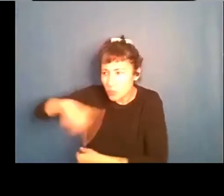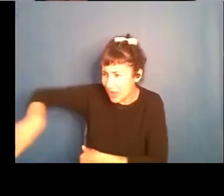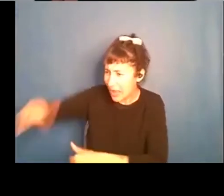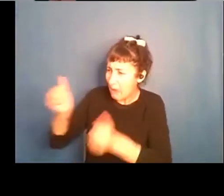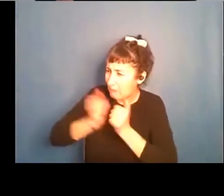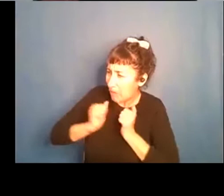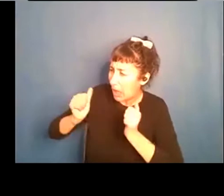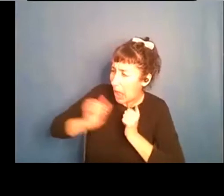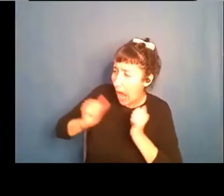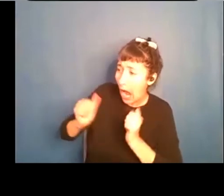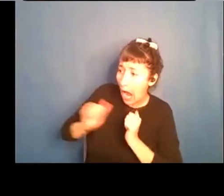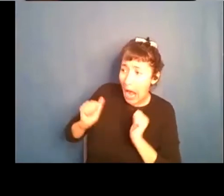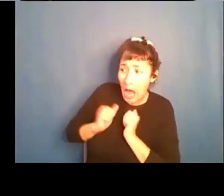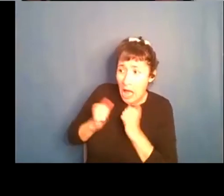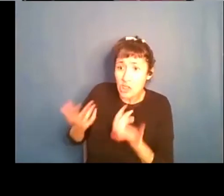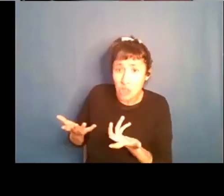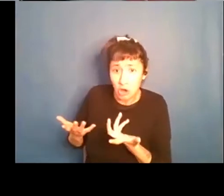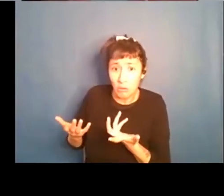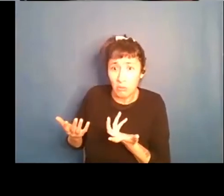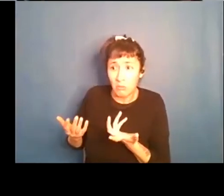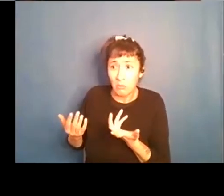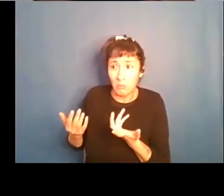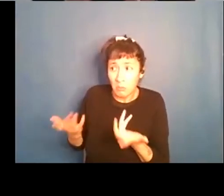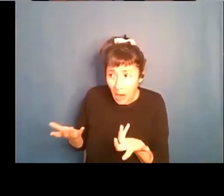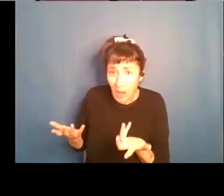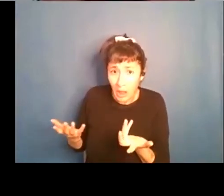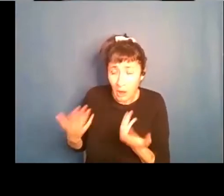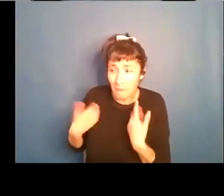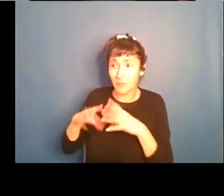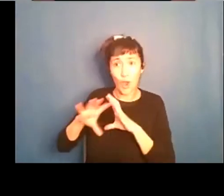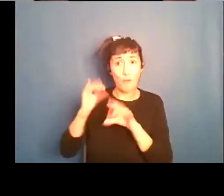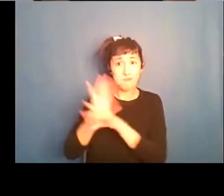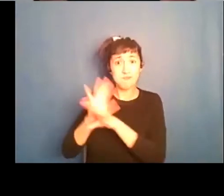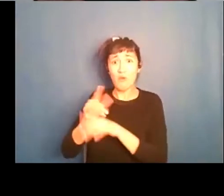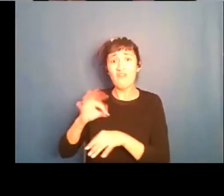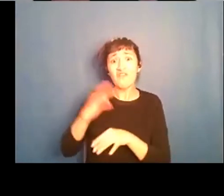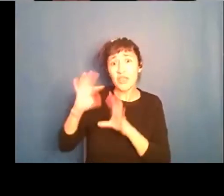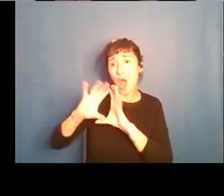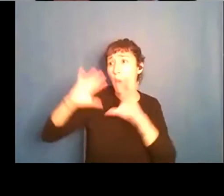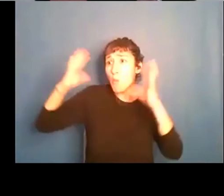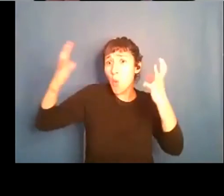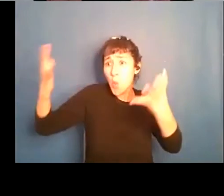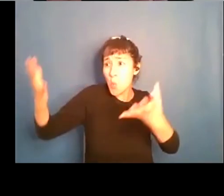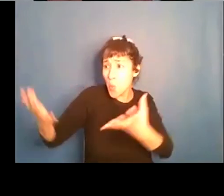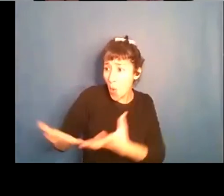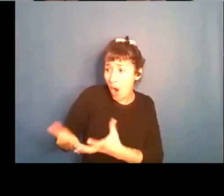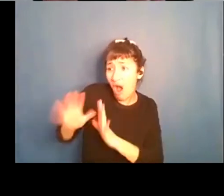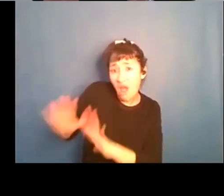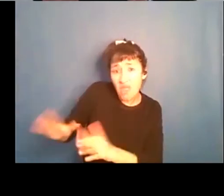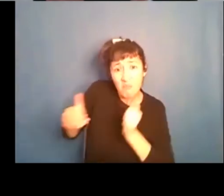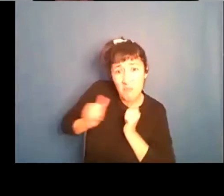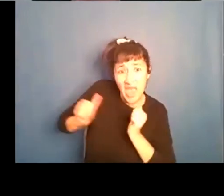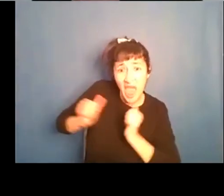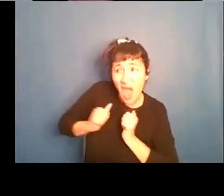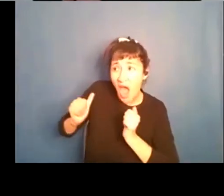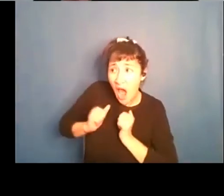que les suceda a movilizarse en su burbuja o en su vida cotidiana para recién tener un